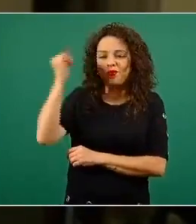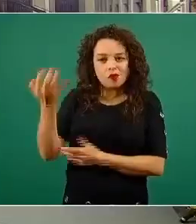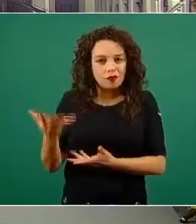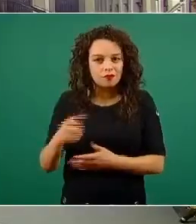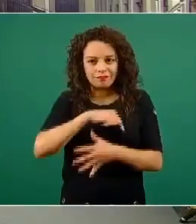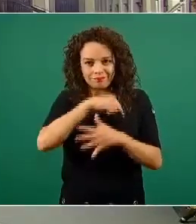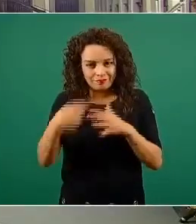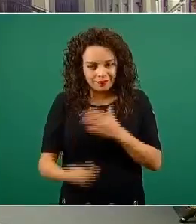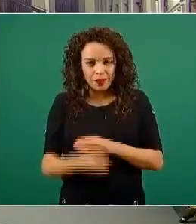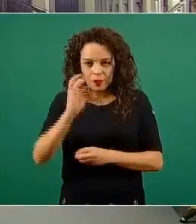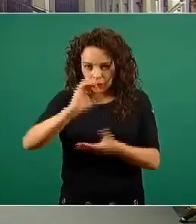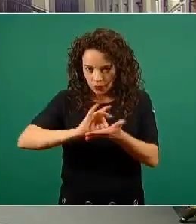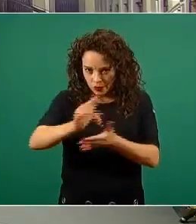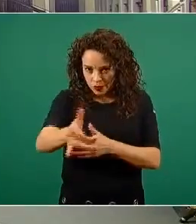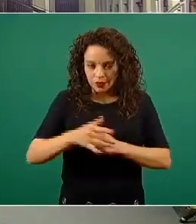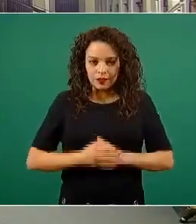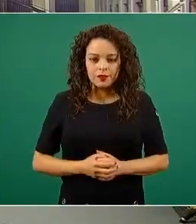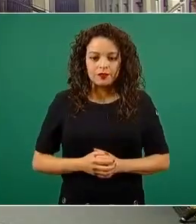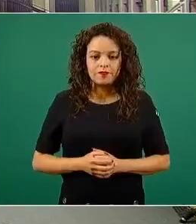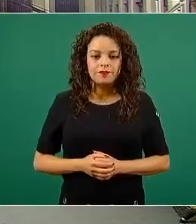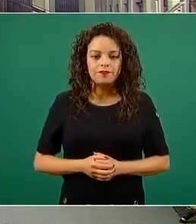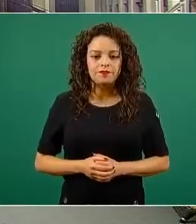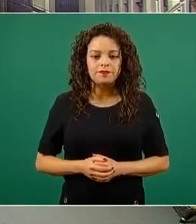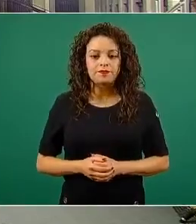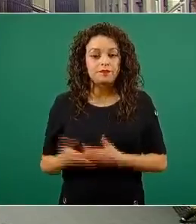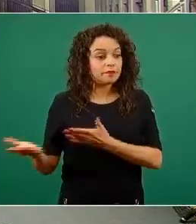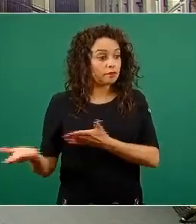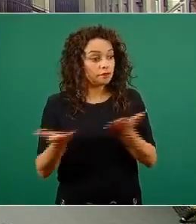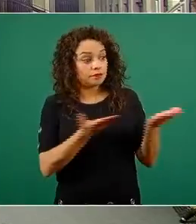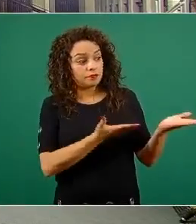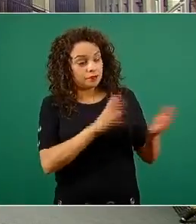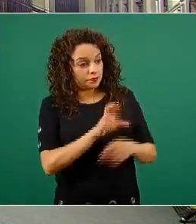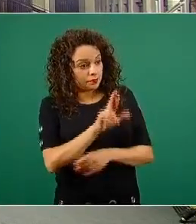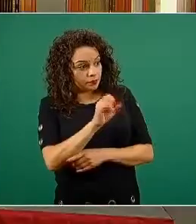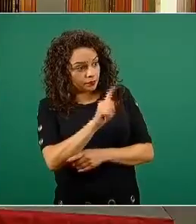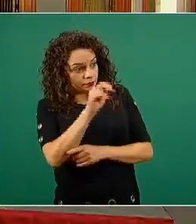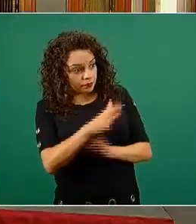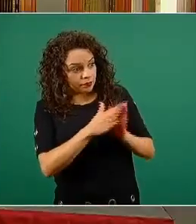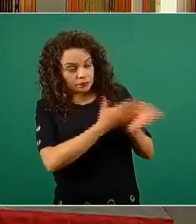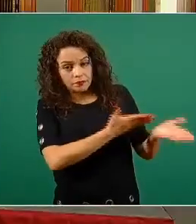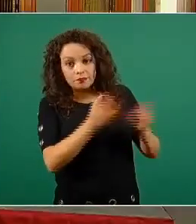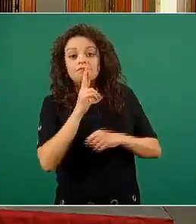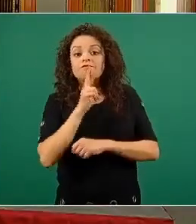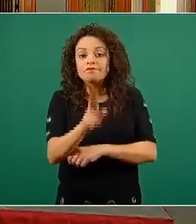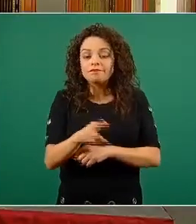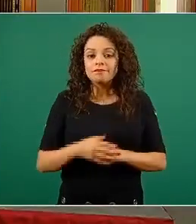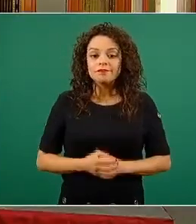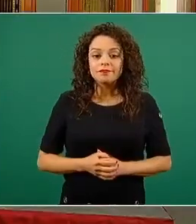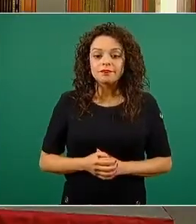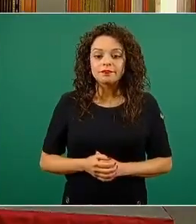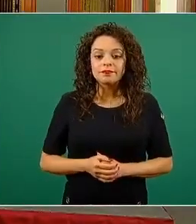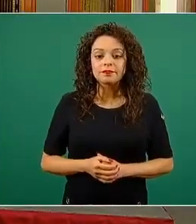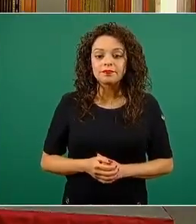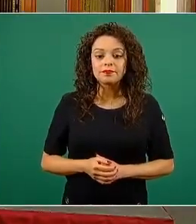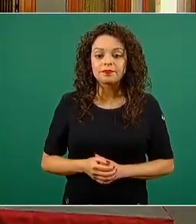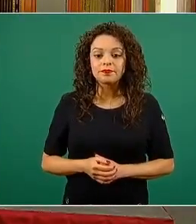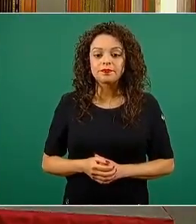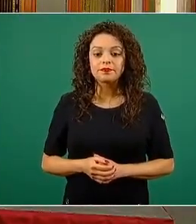gracias. Cristian, adelante, si gustas responder lo que... Bueno, y luego yo